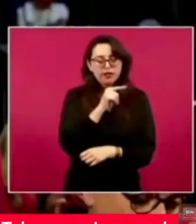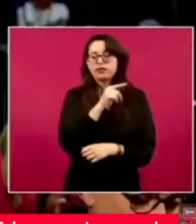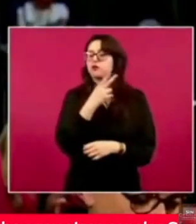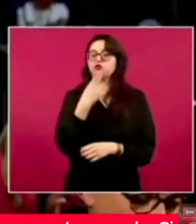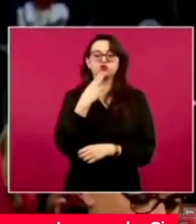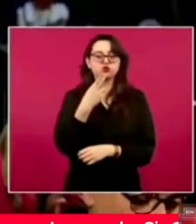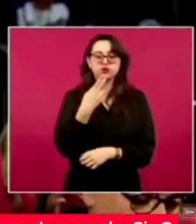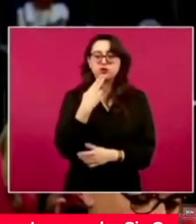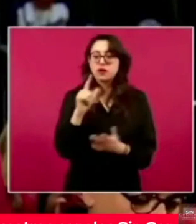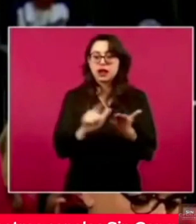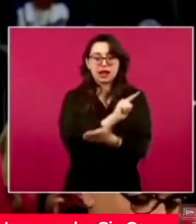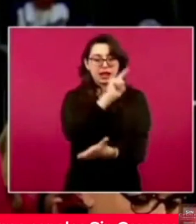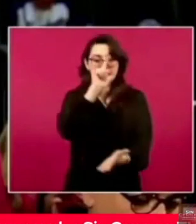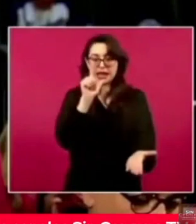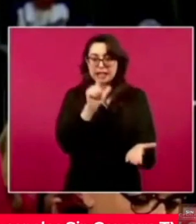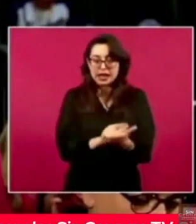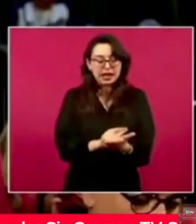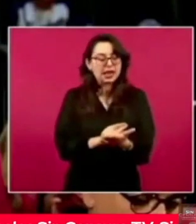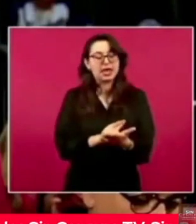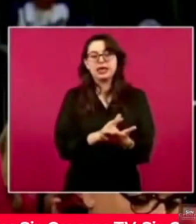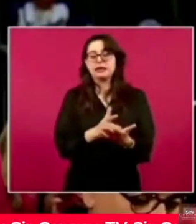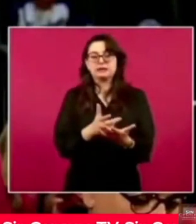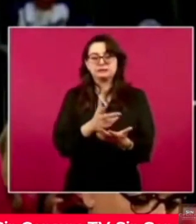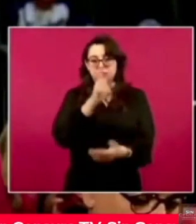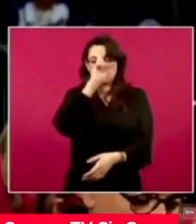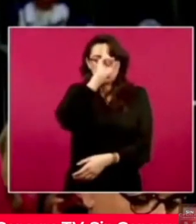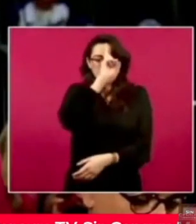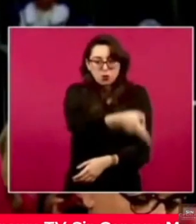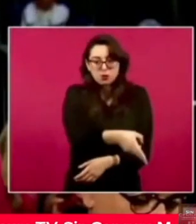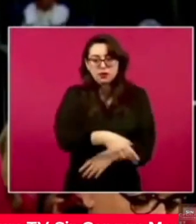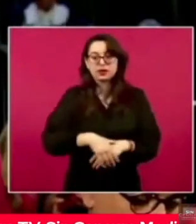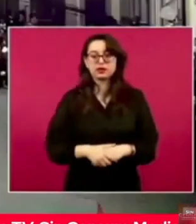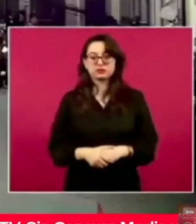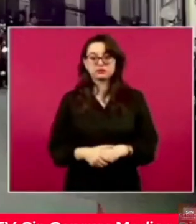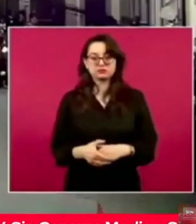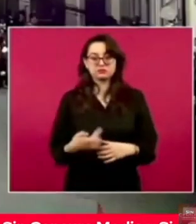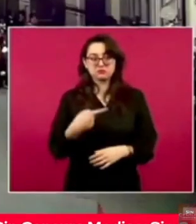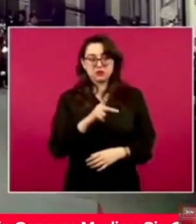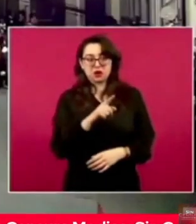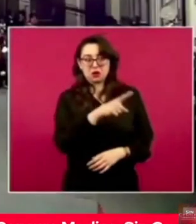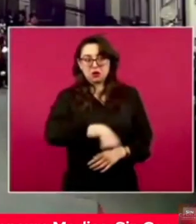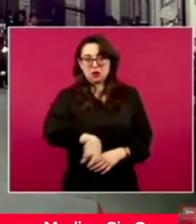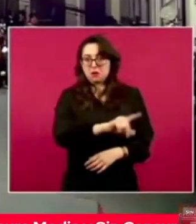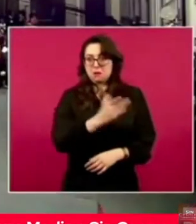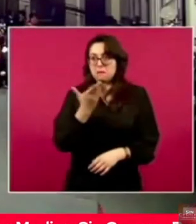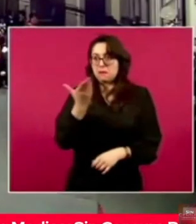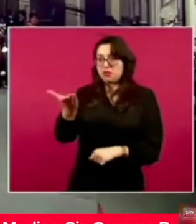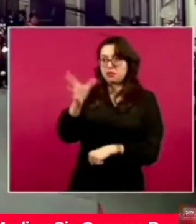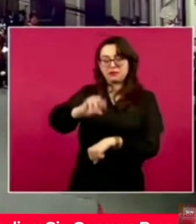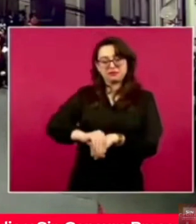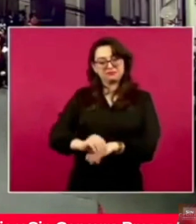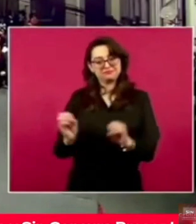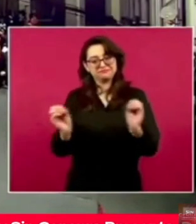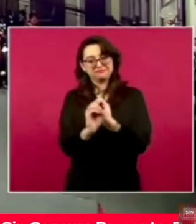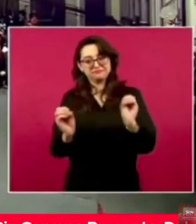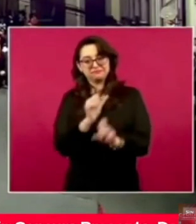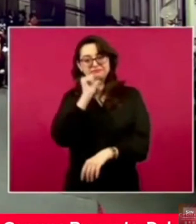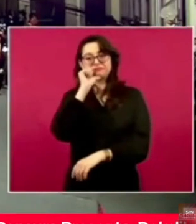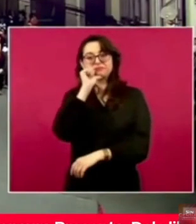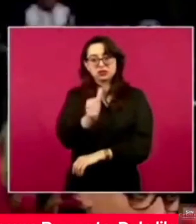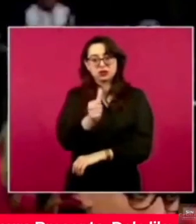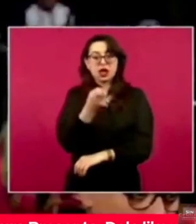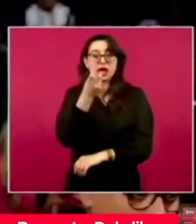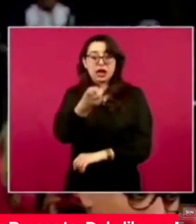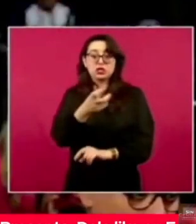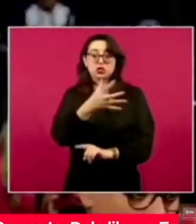comunicaciones, como lo hace Pegasus, y nunca ha solicitado autorización judicial para hacerlo. Eso es para el contexto. Entonces,